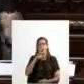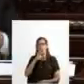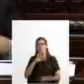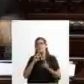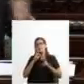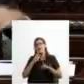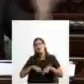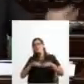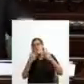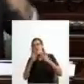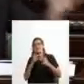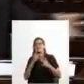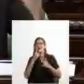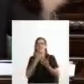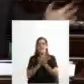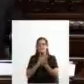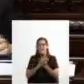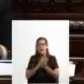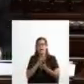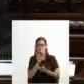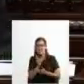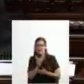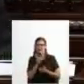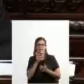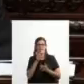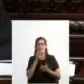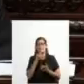Y la fiesta de las tarjetas corporativas, el ANCAP y todas esas cosas.